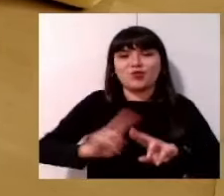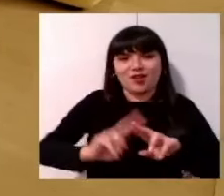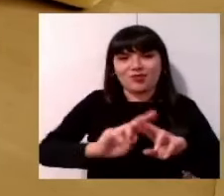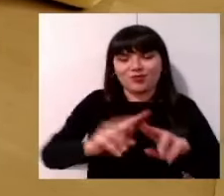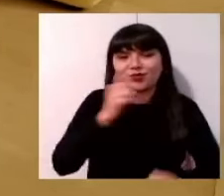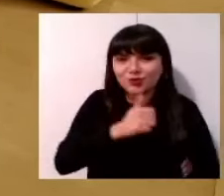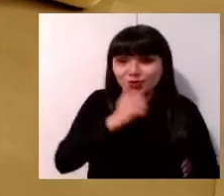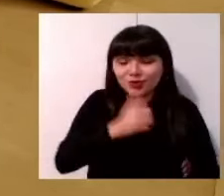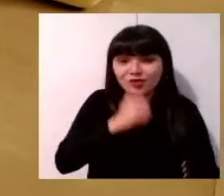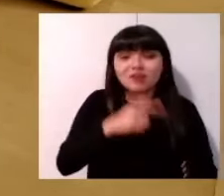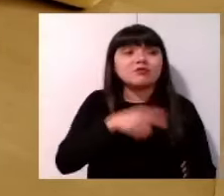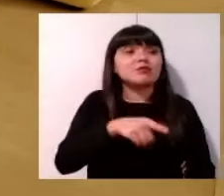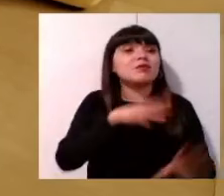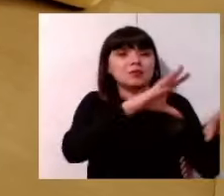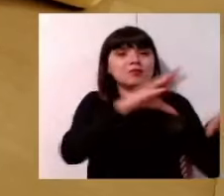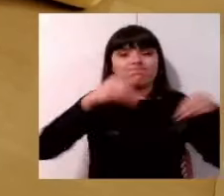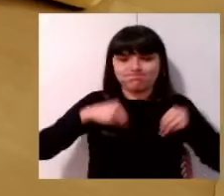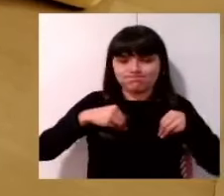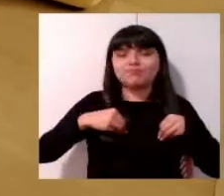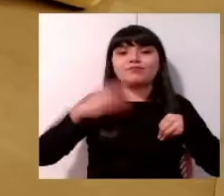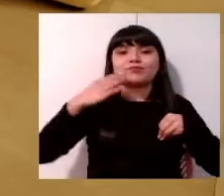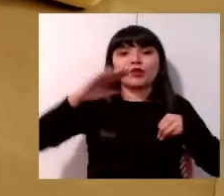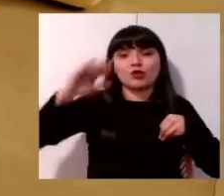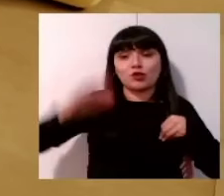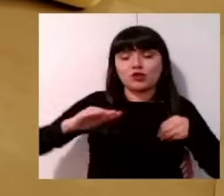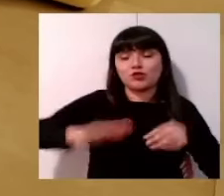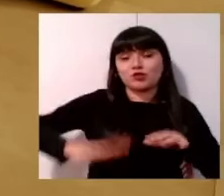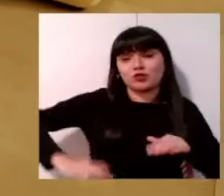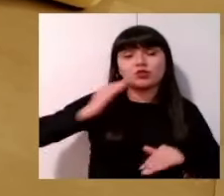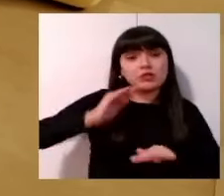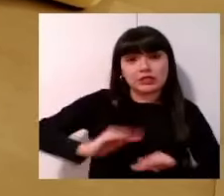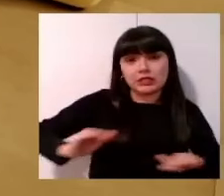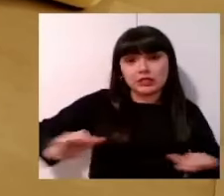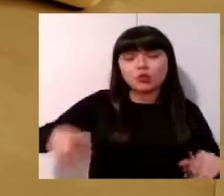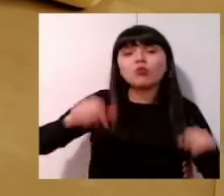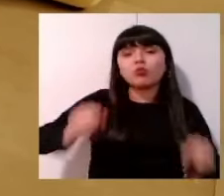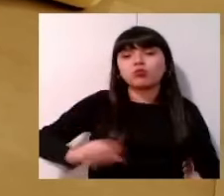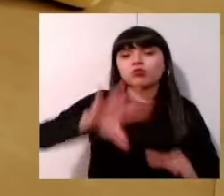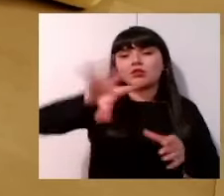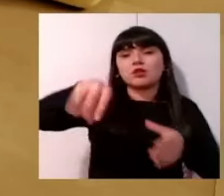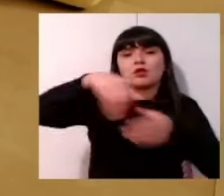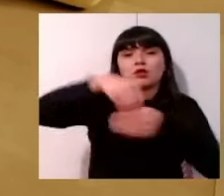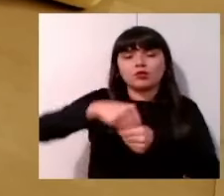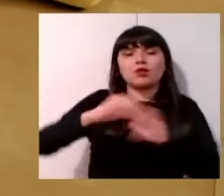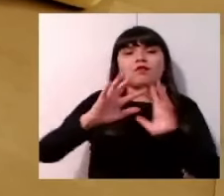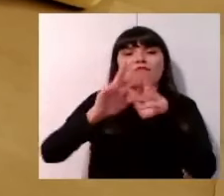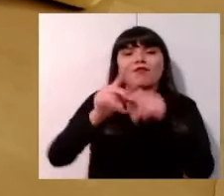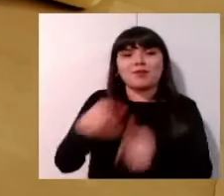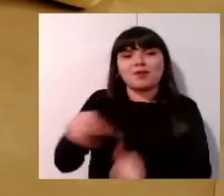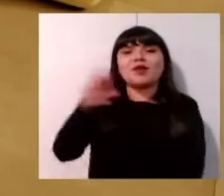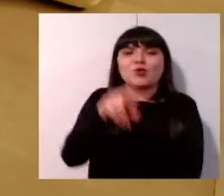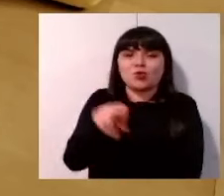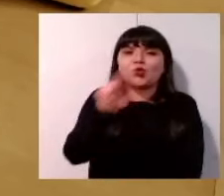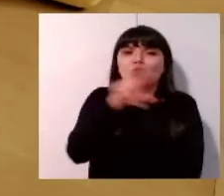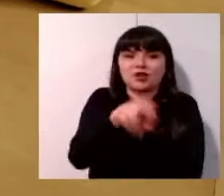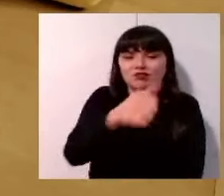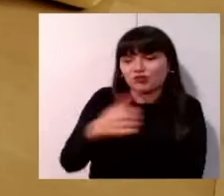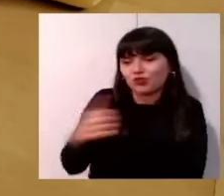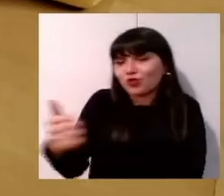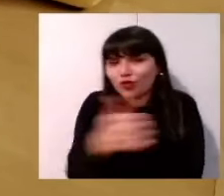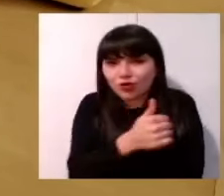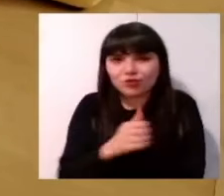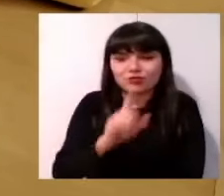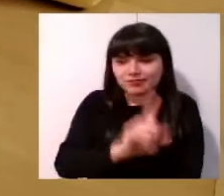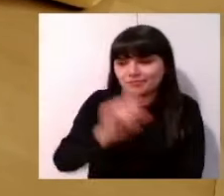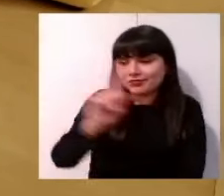chiquititos estén incluidos, en la medida de lo posible, obviamente, en las rutinas de la familia. Y con respecto a la forma de ser de los